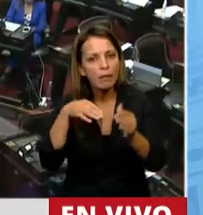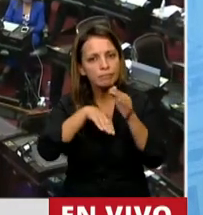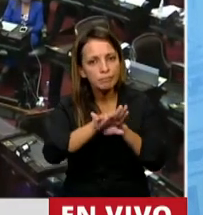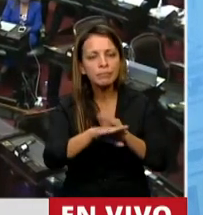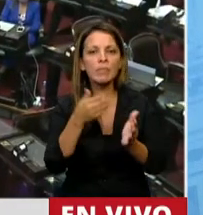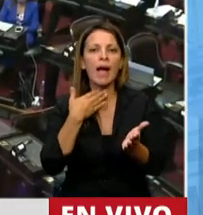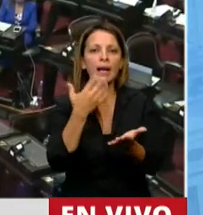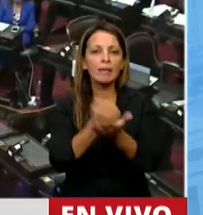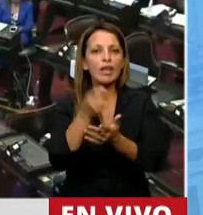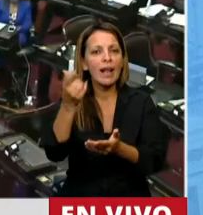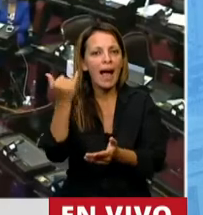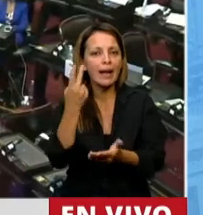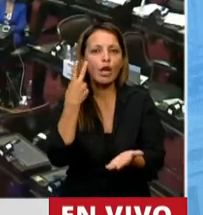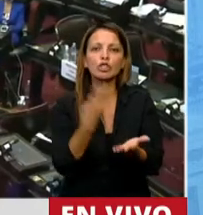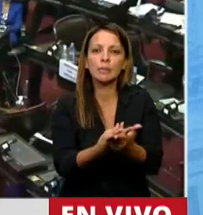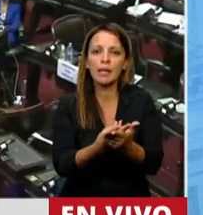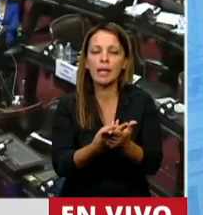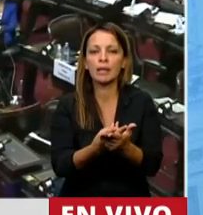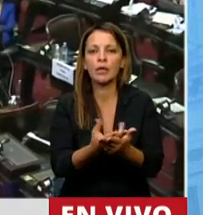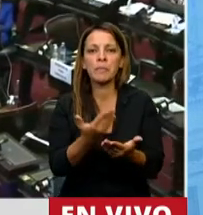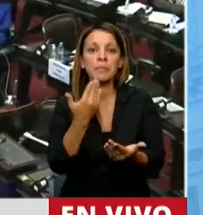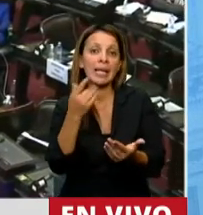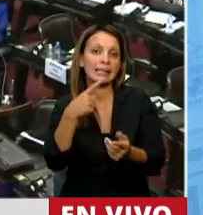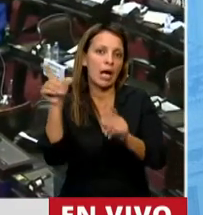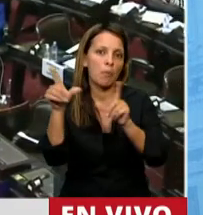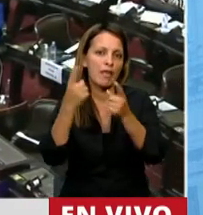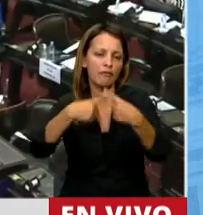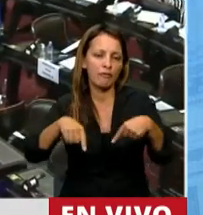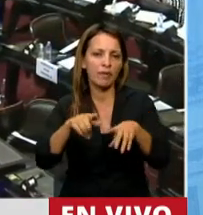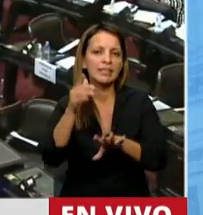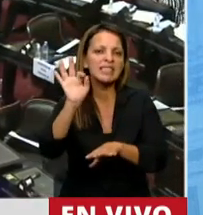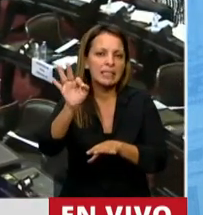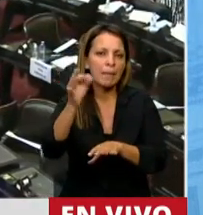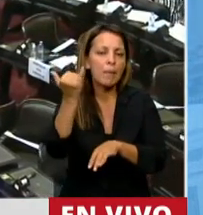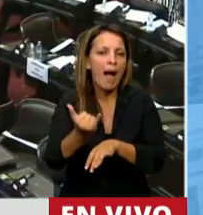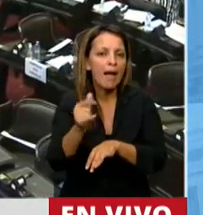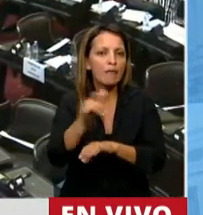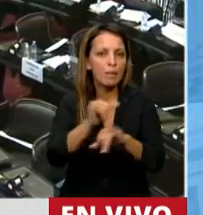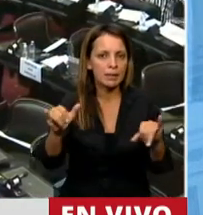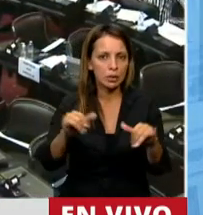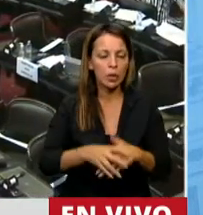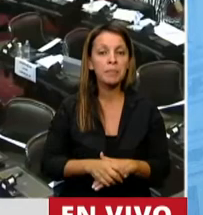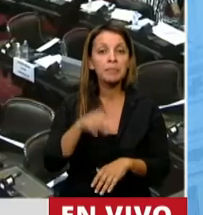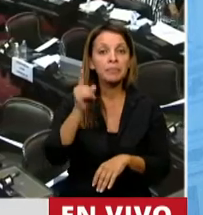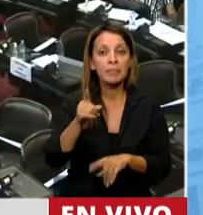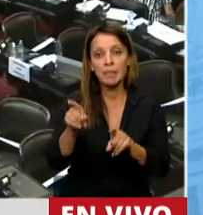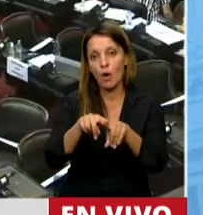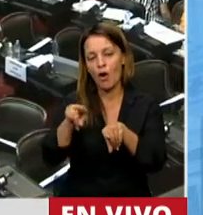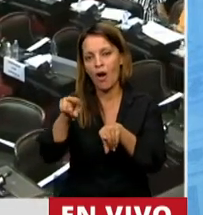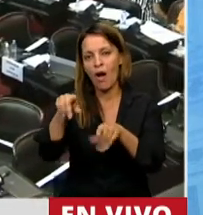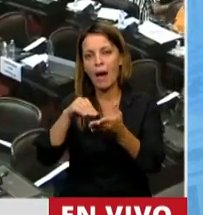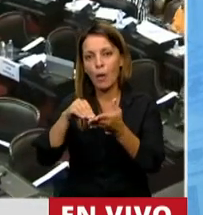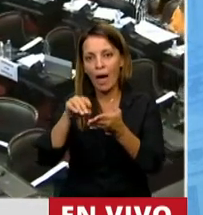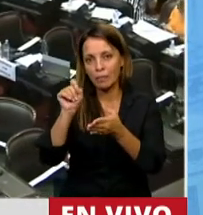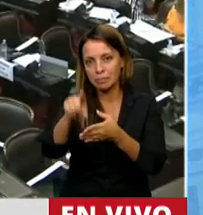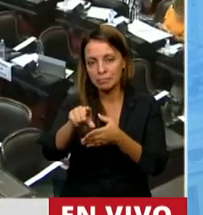donde él reconoce públicamente a través de un medio que tiene información de esta cuestión, y también lo que dice el abogado Epeche.